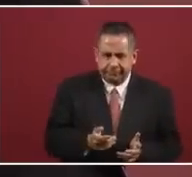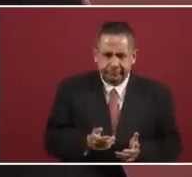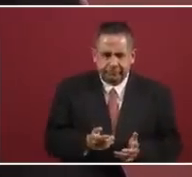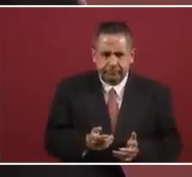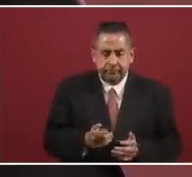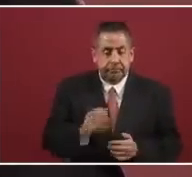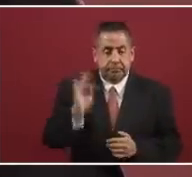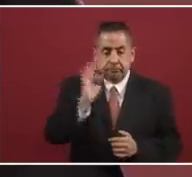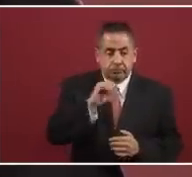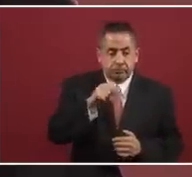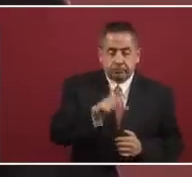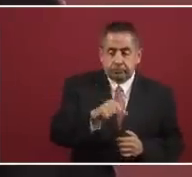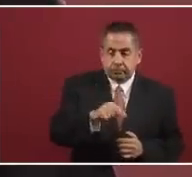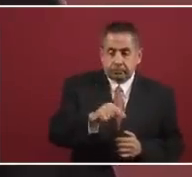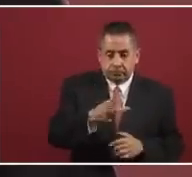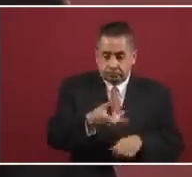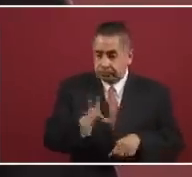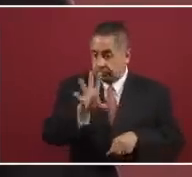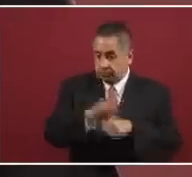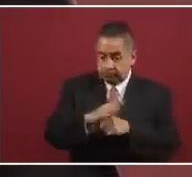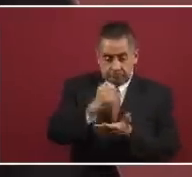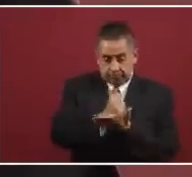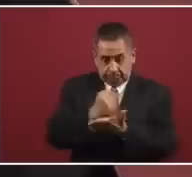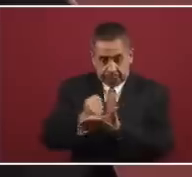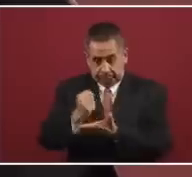si ya se otorgaron los permisos,